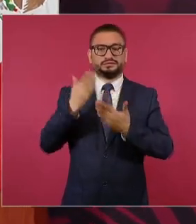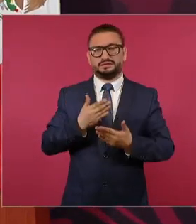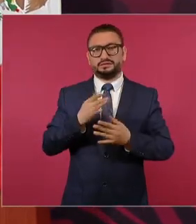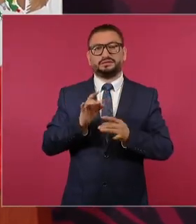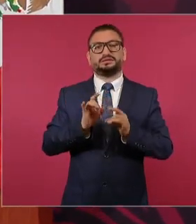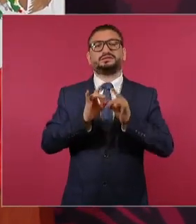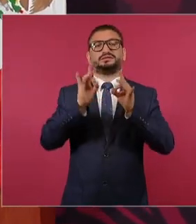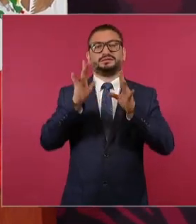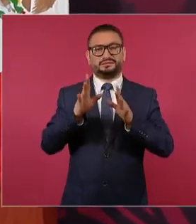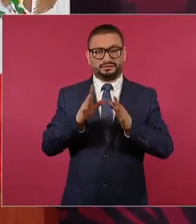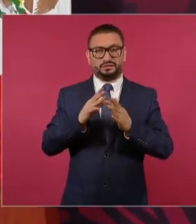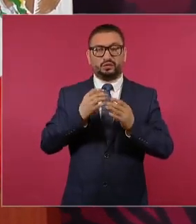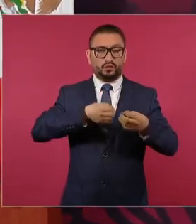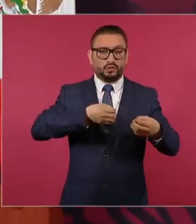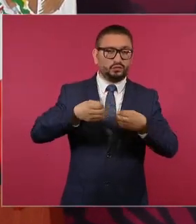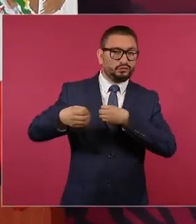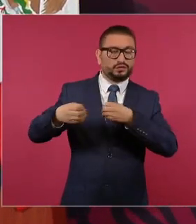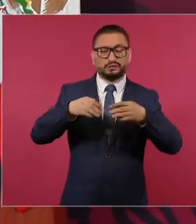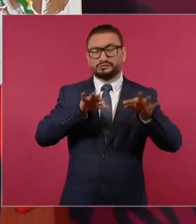¿no? De las agendas.